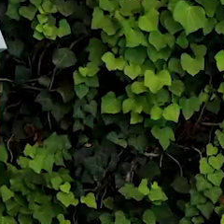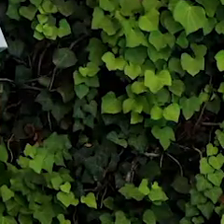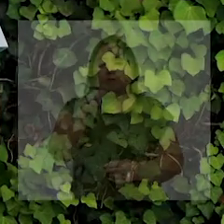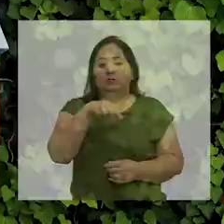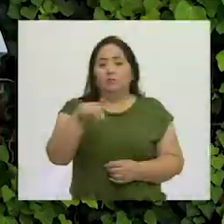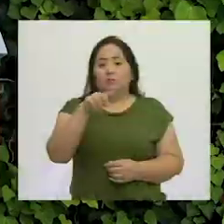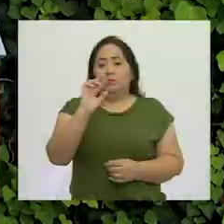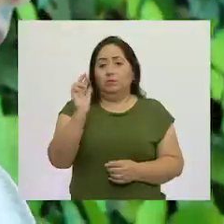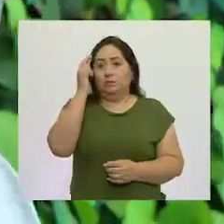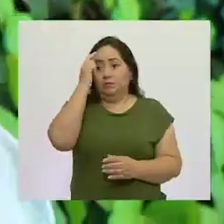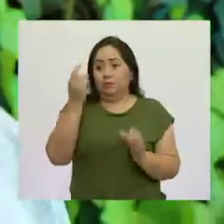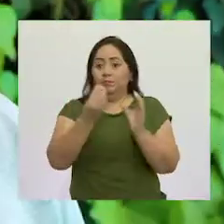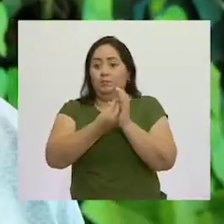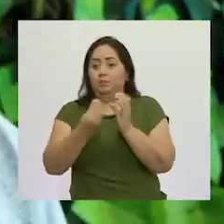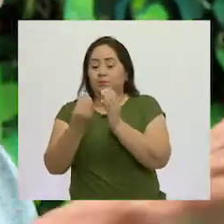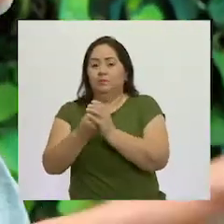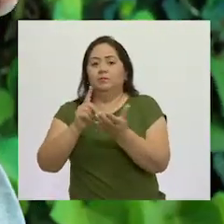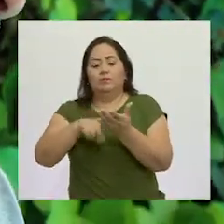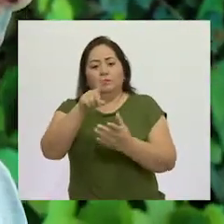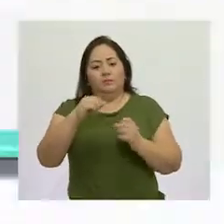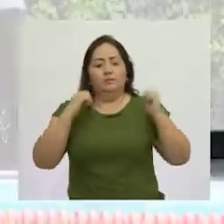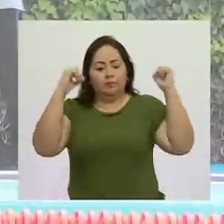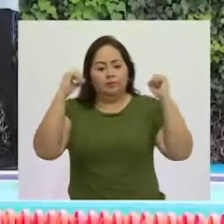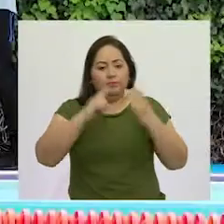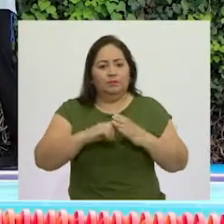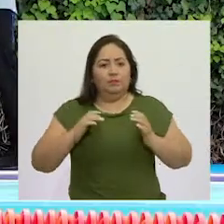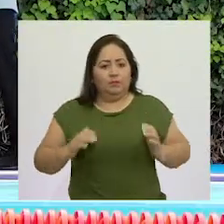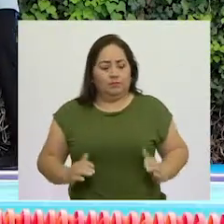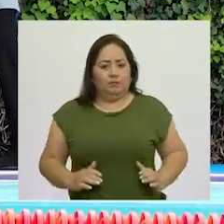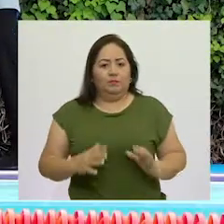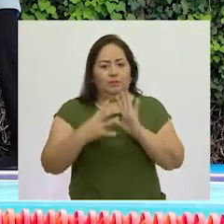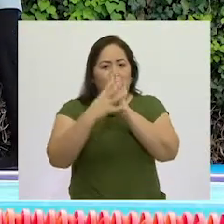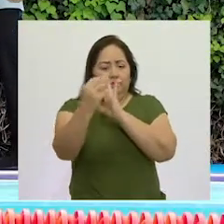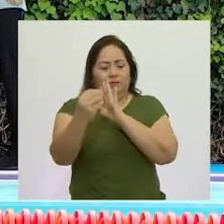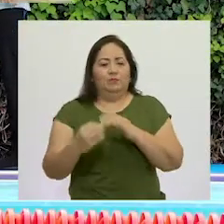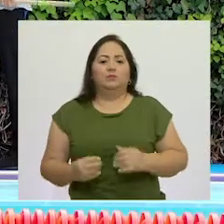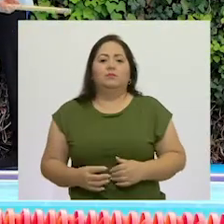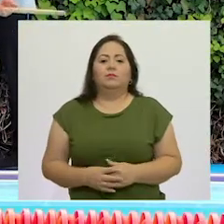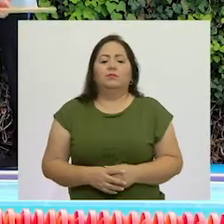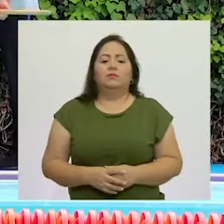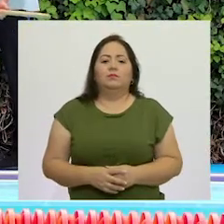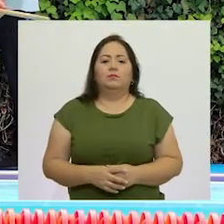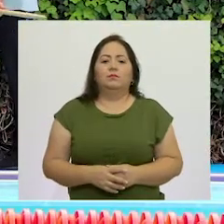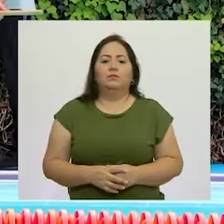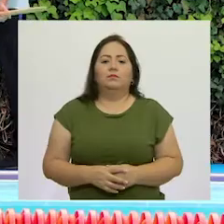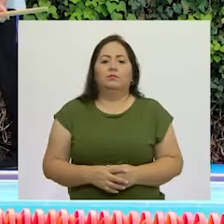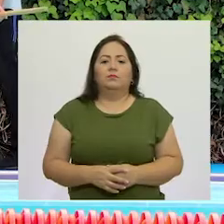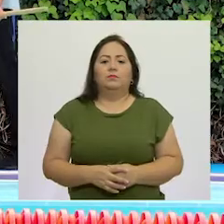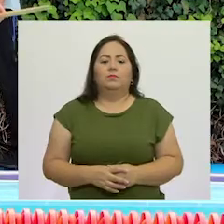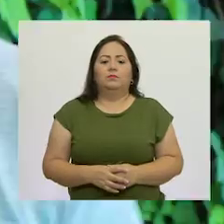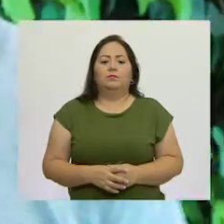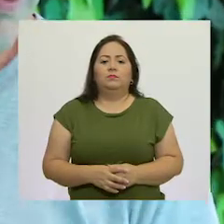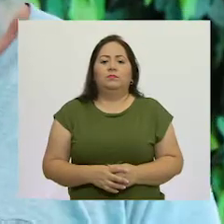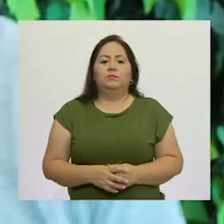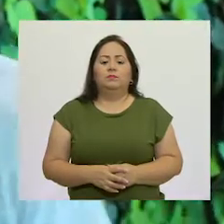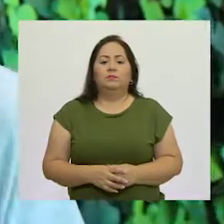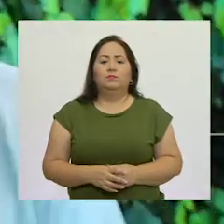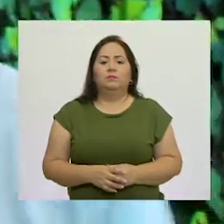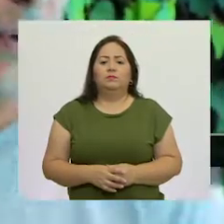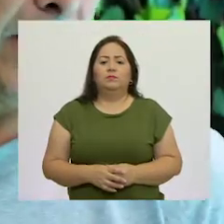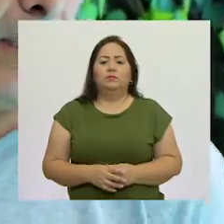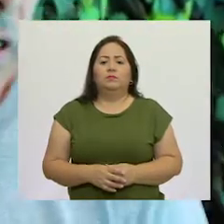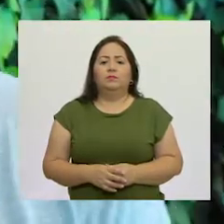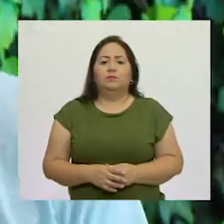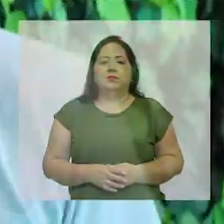Recuerda, entre clase y clase, activa tu cuerpo. Ok, vamos a tomar un palo, lo que vamos a trabajar es brazo. Abrimos